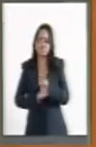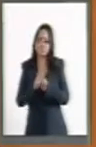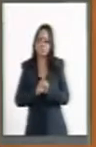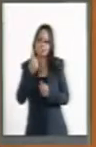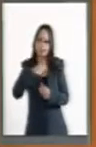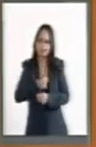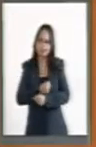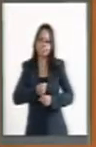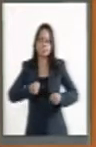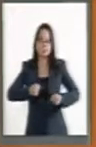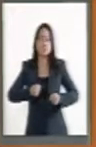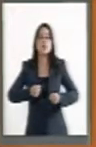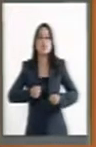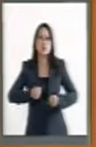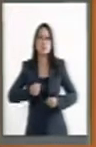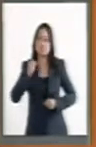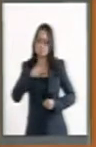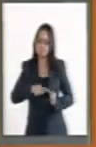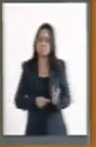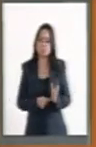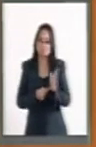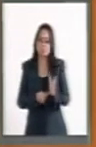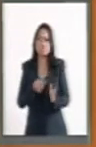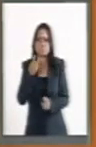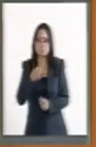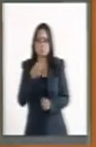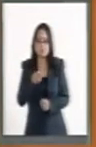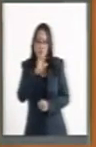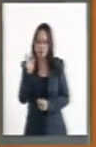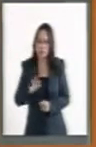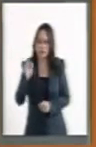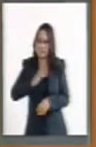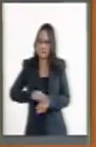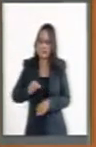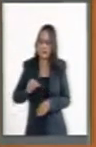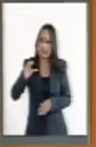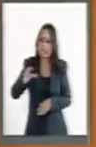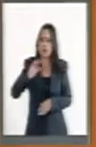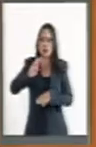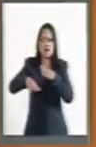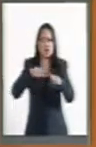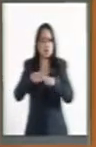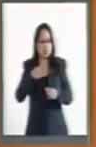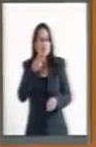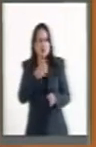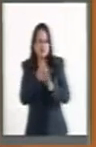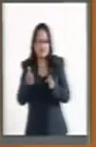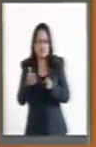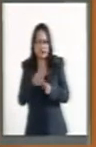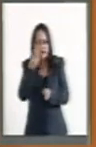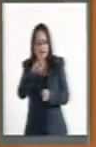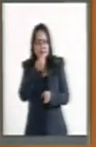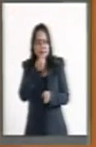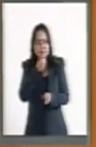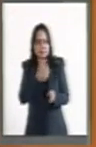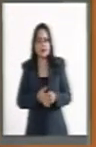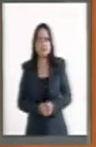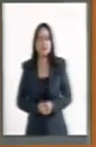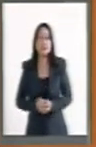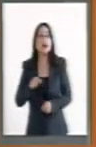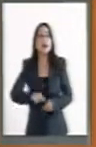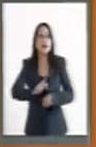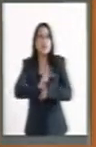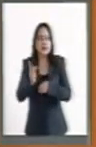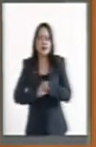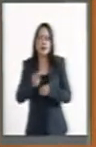de obesidad y sobrepeso, uno de los porcentajes más altos del mundo, tal vez el más alto del mundo. En nuestro país,